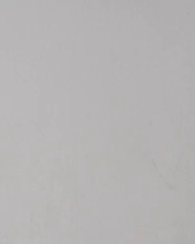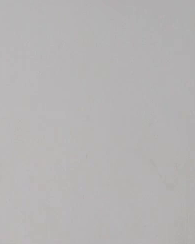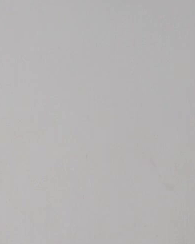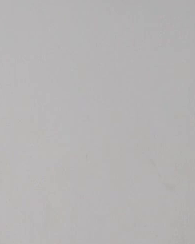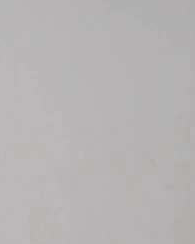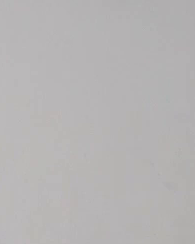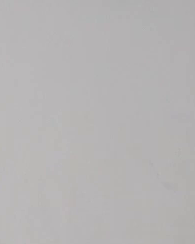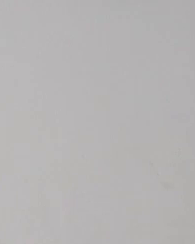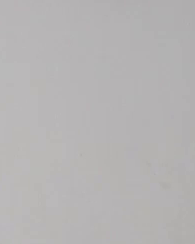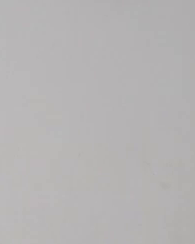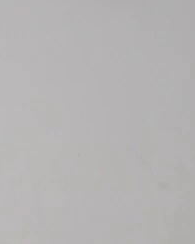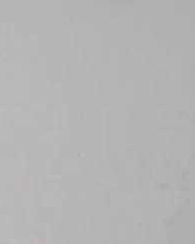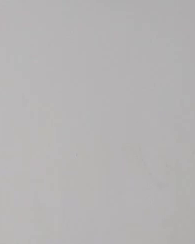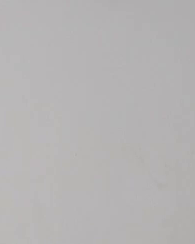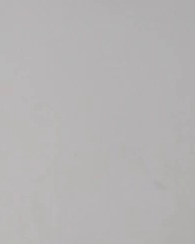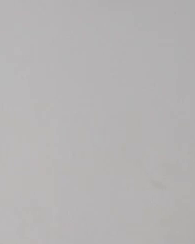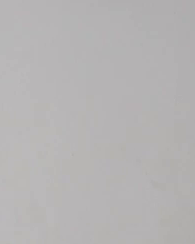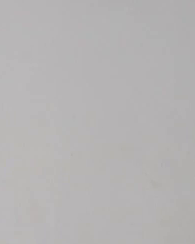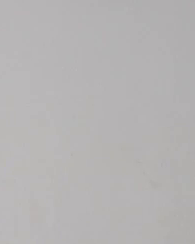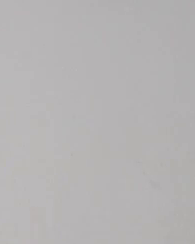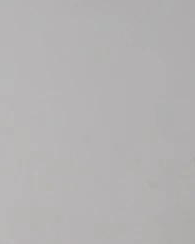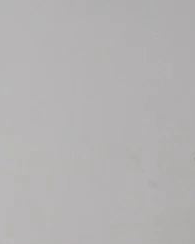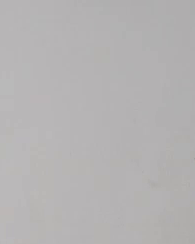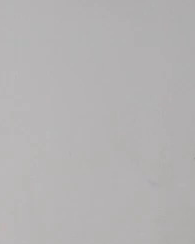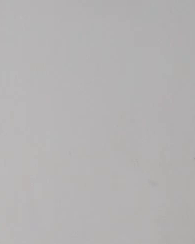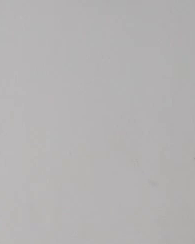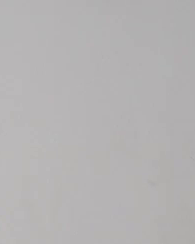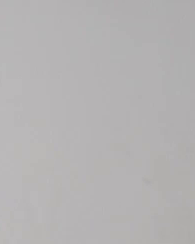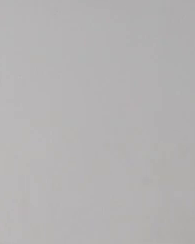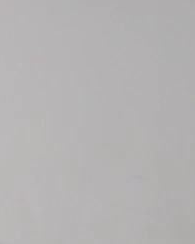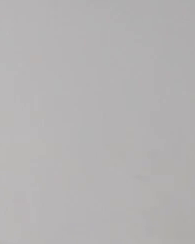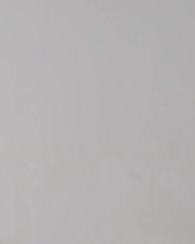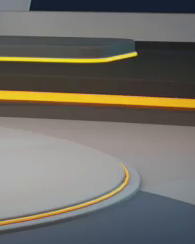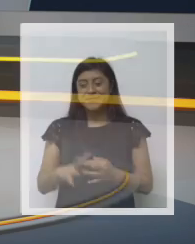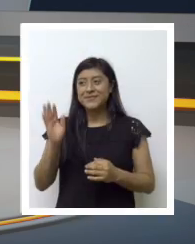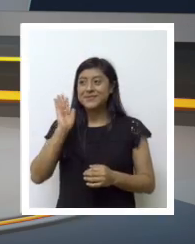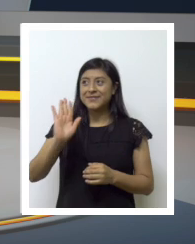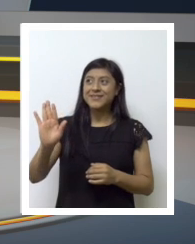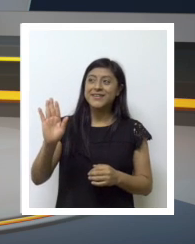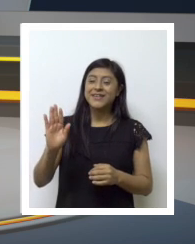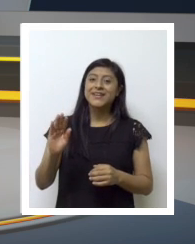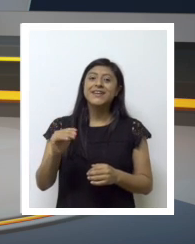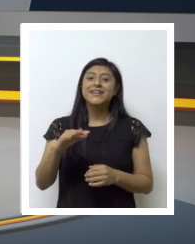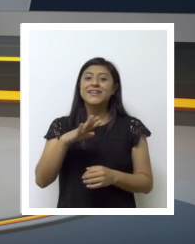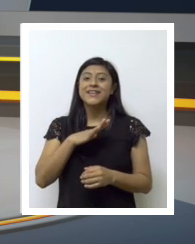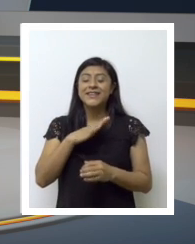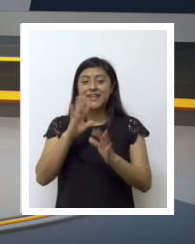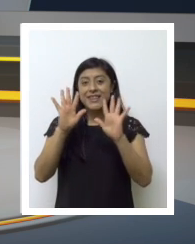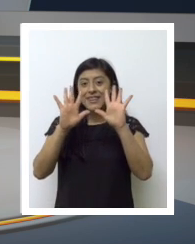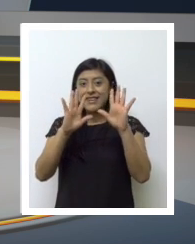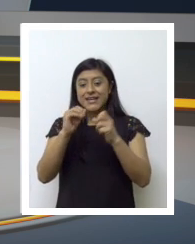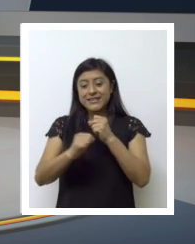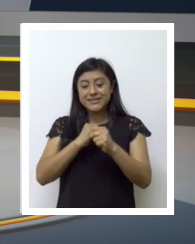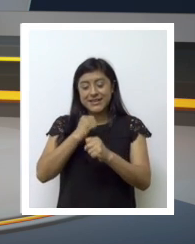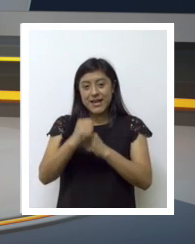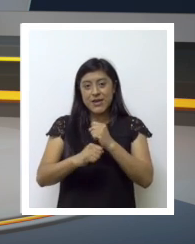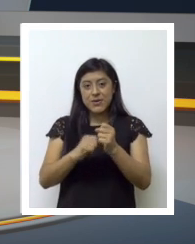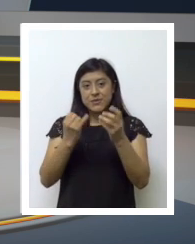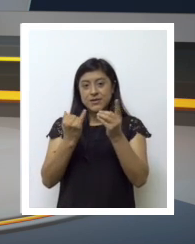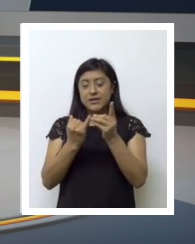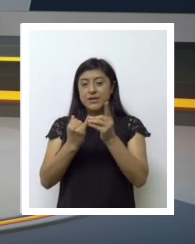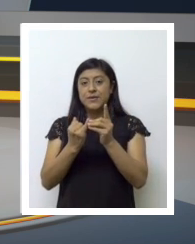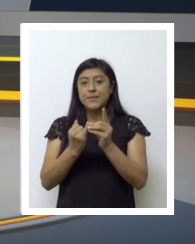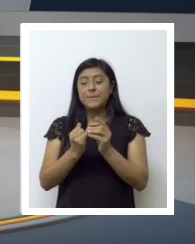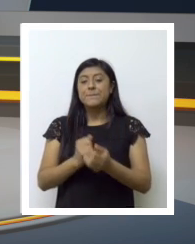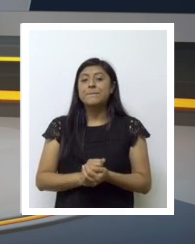para poder realizar el trámite en cualquier oficina registral. Y si usted ya lleva más de 10 años con el DPI